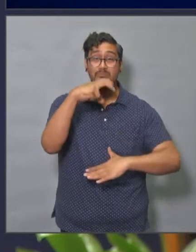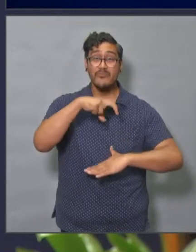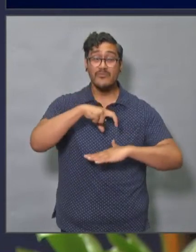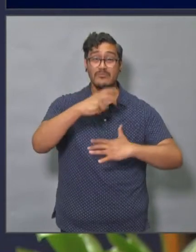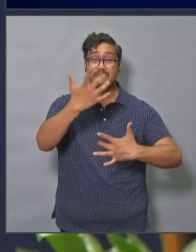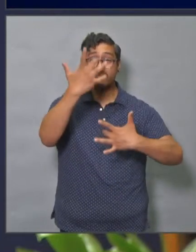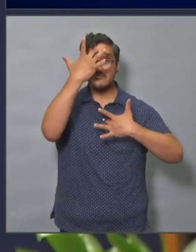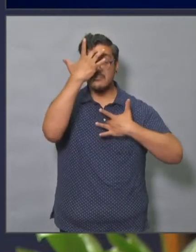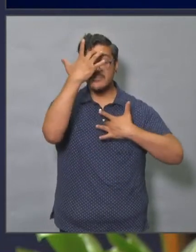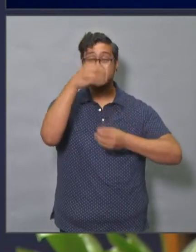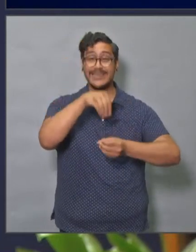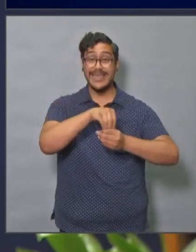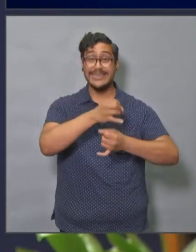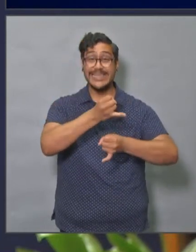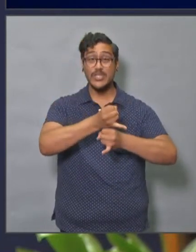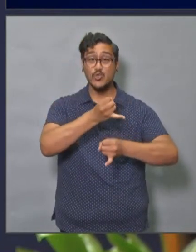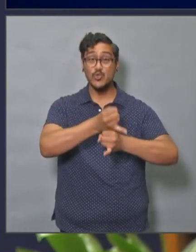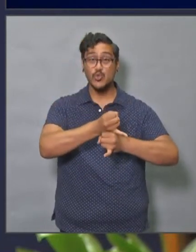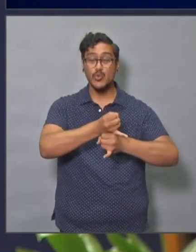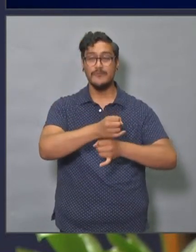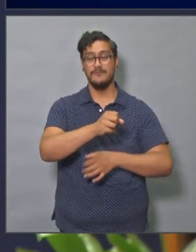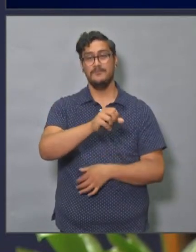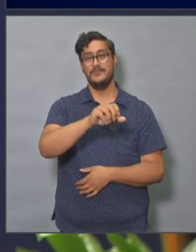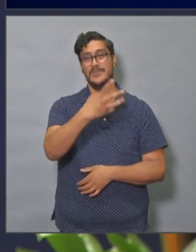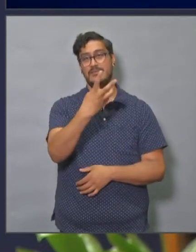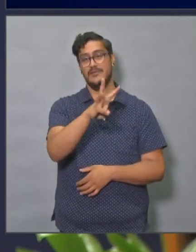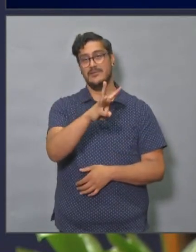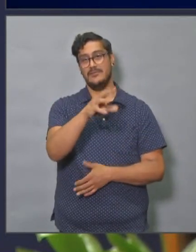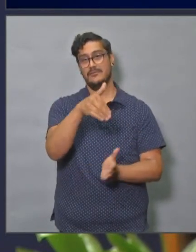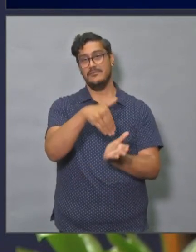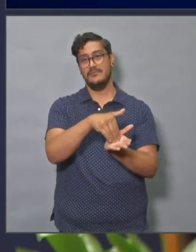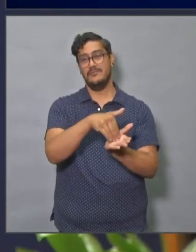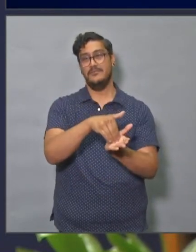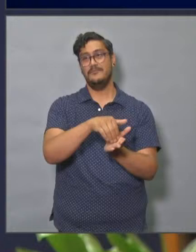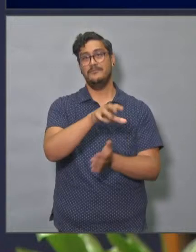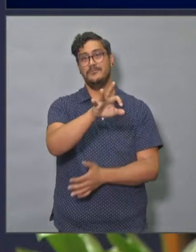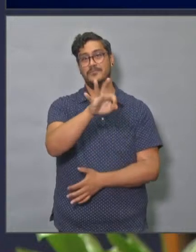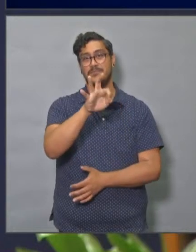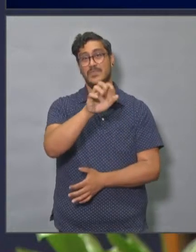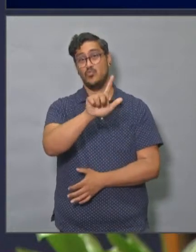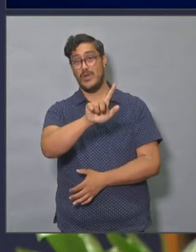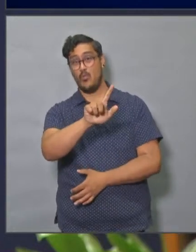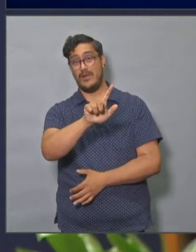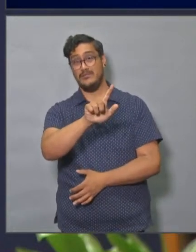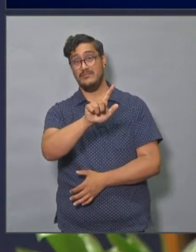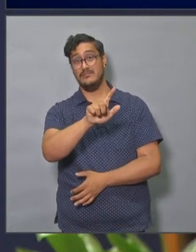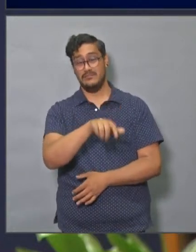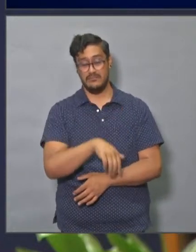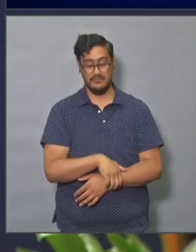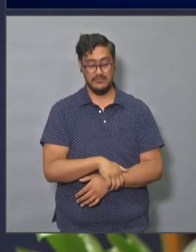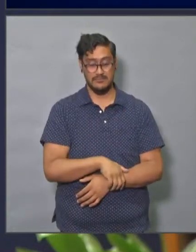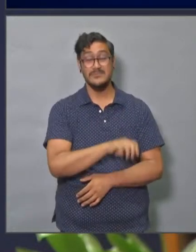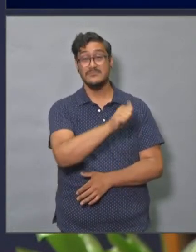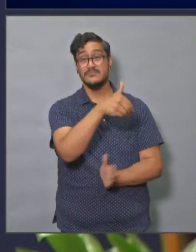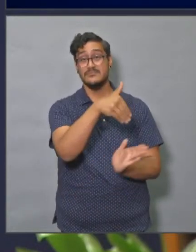institucionales es de 16,921 y esto incluye